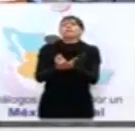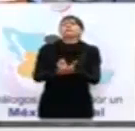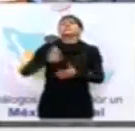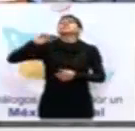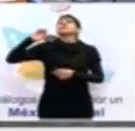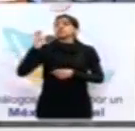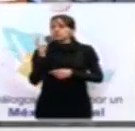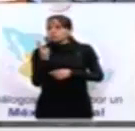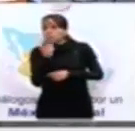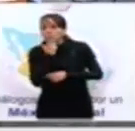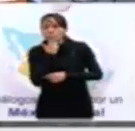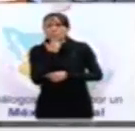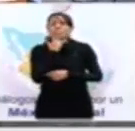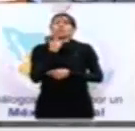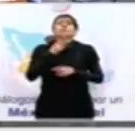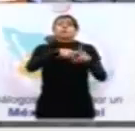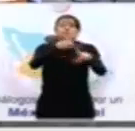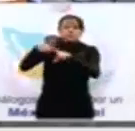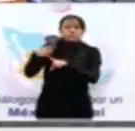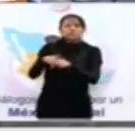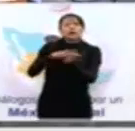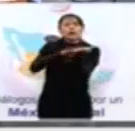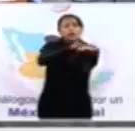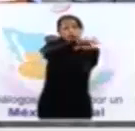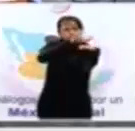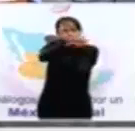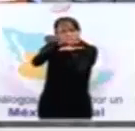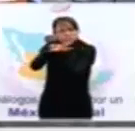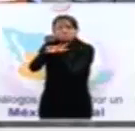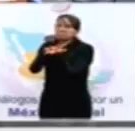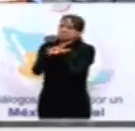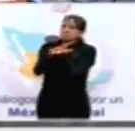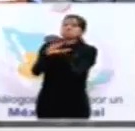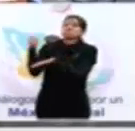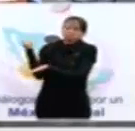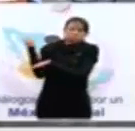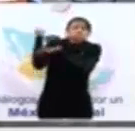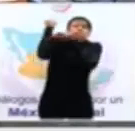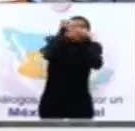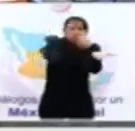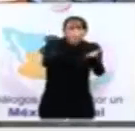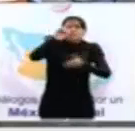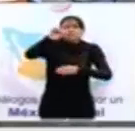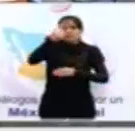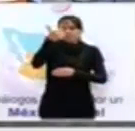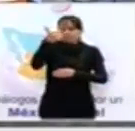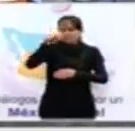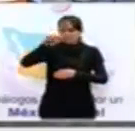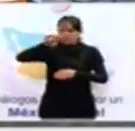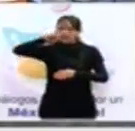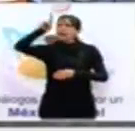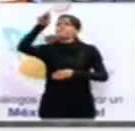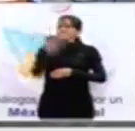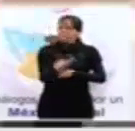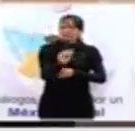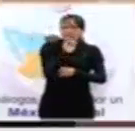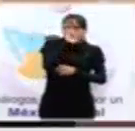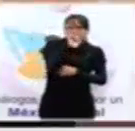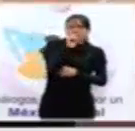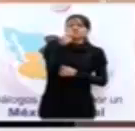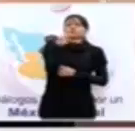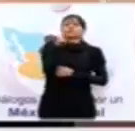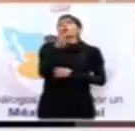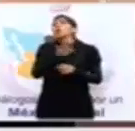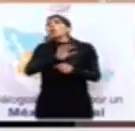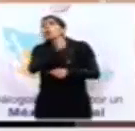dando los apoyos no solamente de la vertiente de competitividad del presupuesto, que es Agarpa, sino también lo que ejerce la Financiera